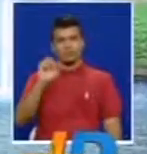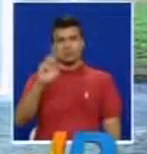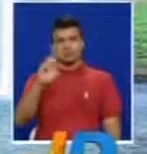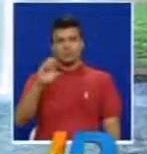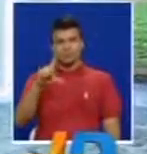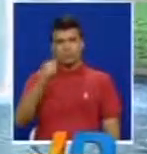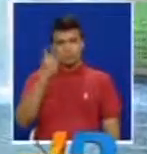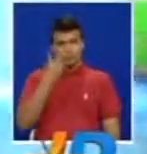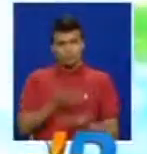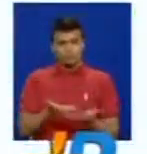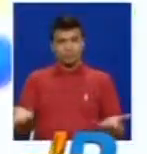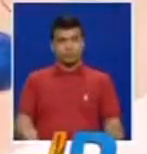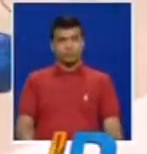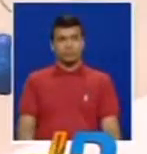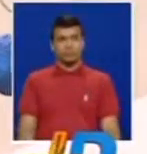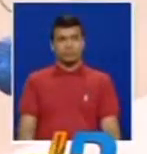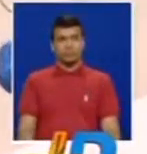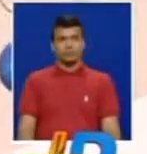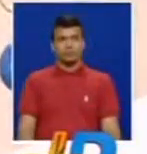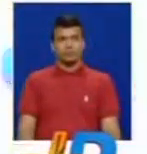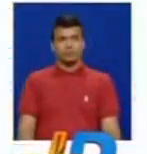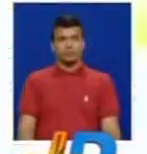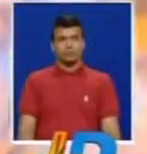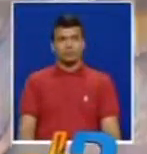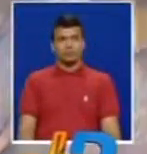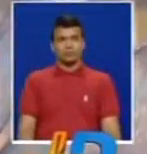es la protagonista.